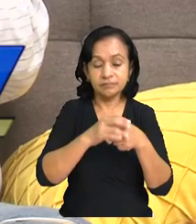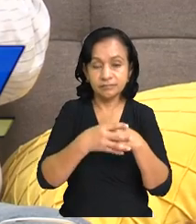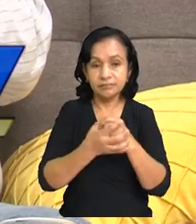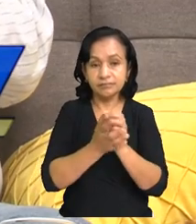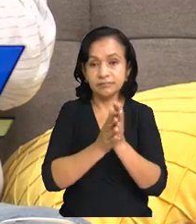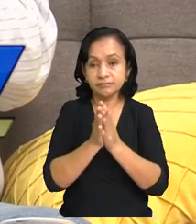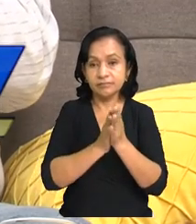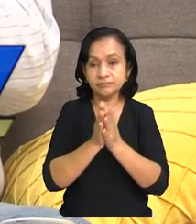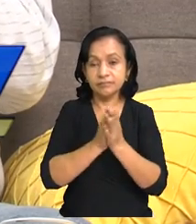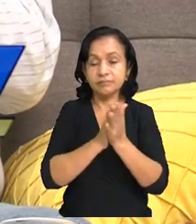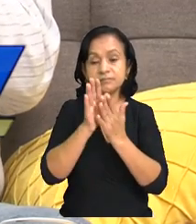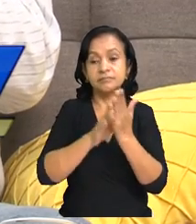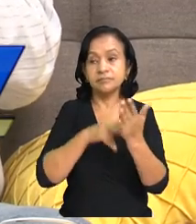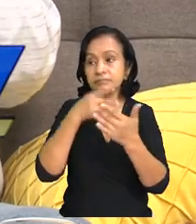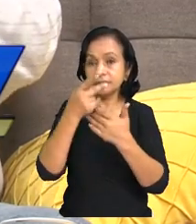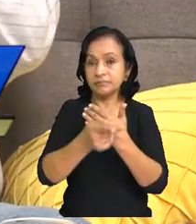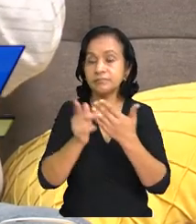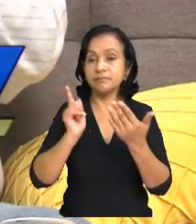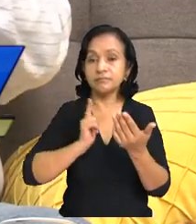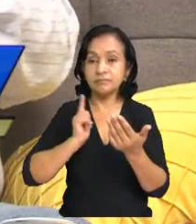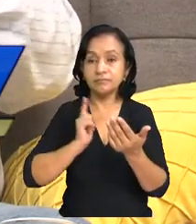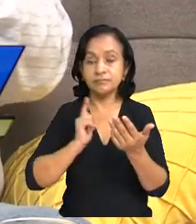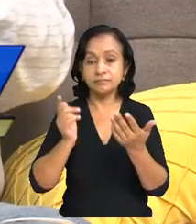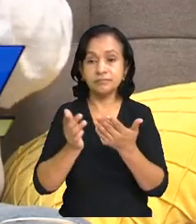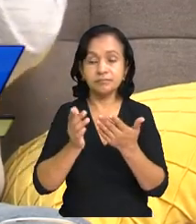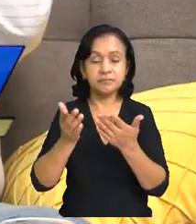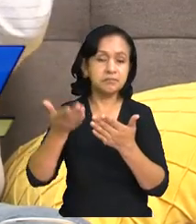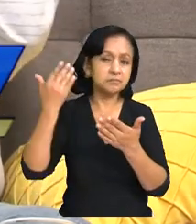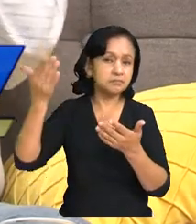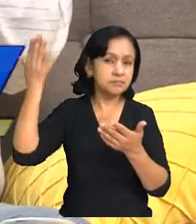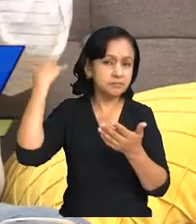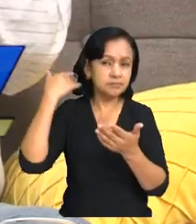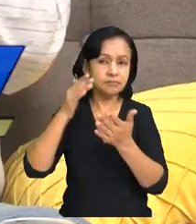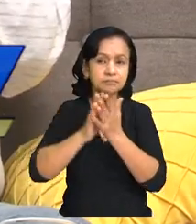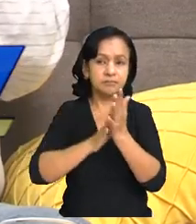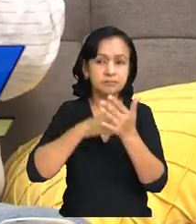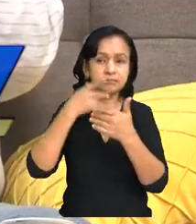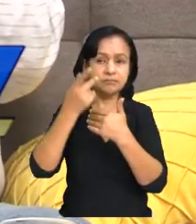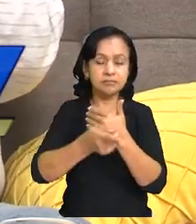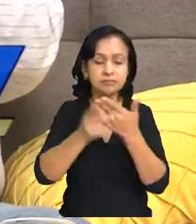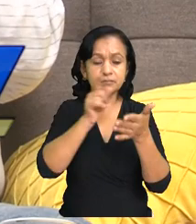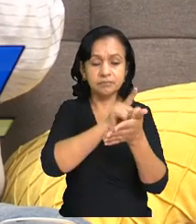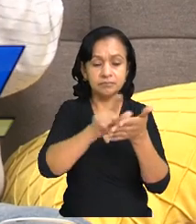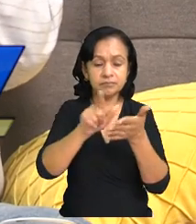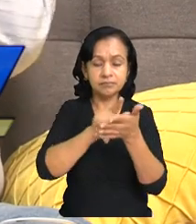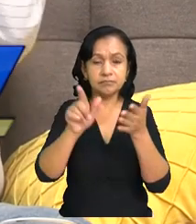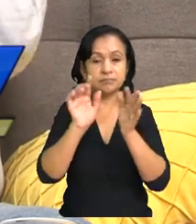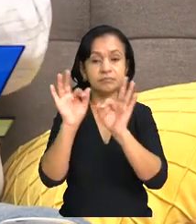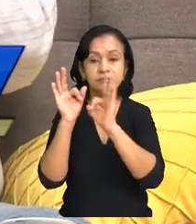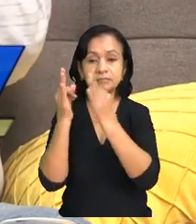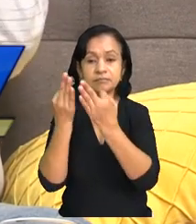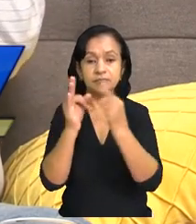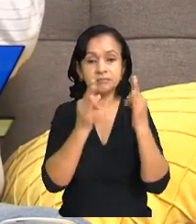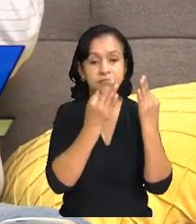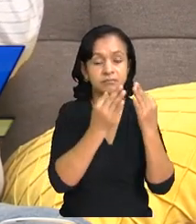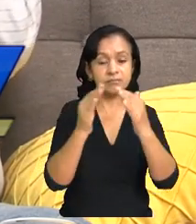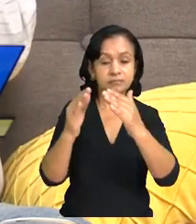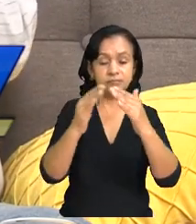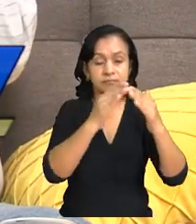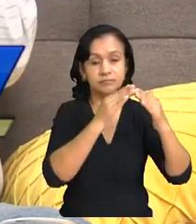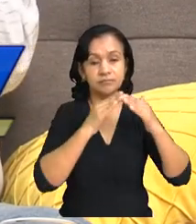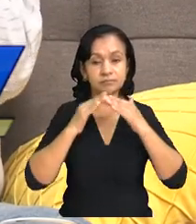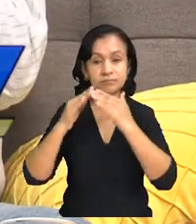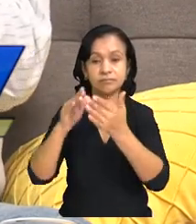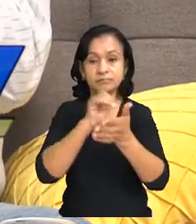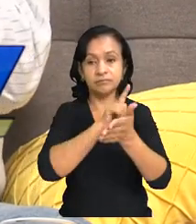que es uno de los programas que tenemos. Desde hace tiempo tenemos el programa de higiene familiar, okay, de higiene comunitaria. Tienes